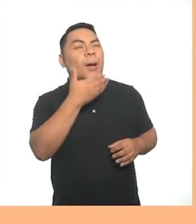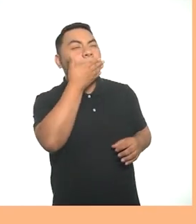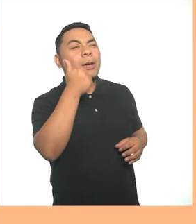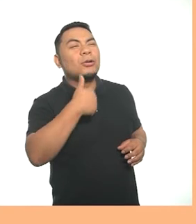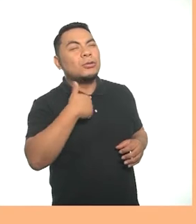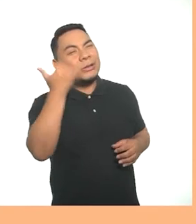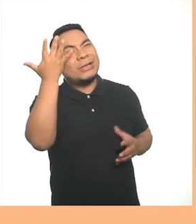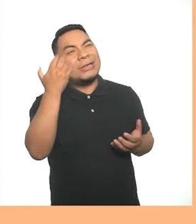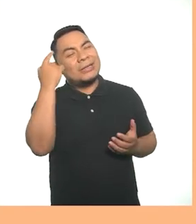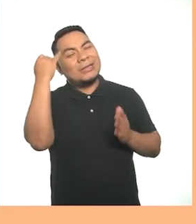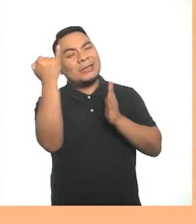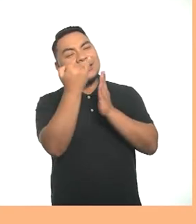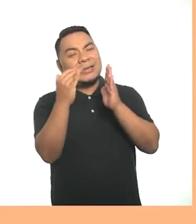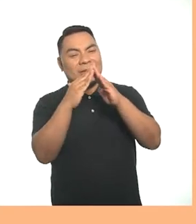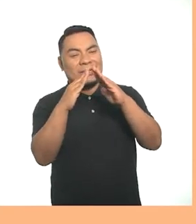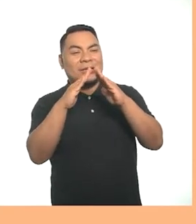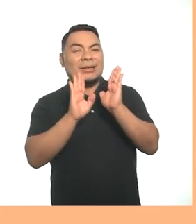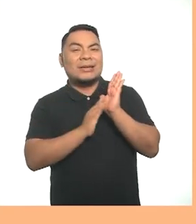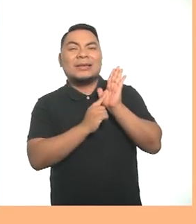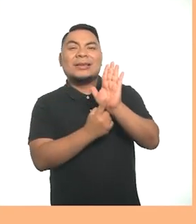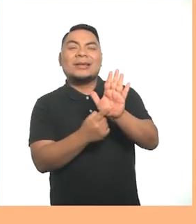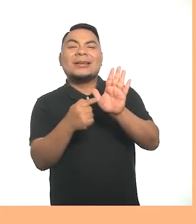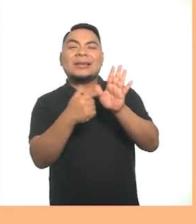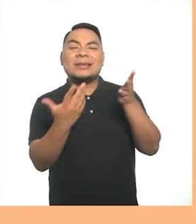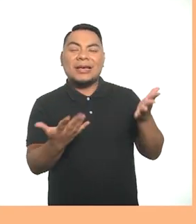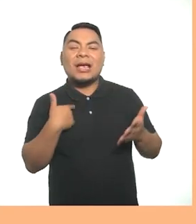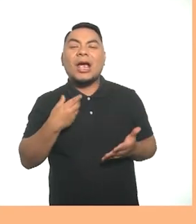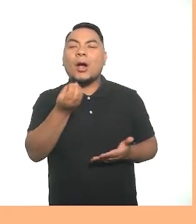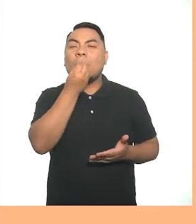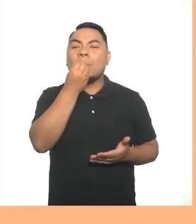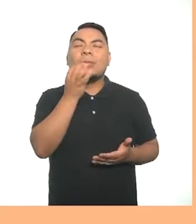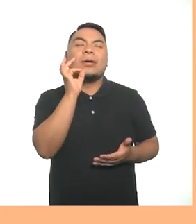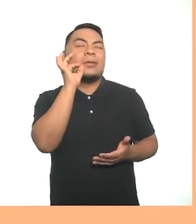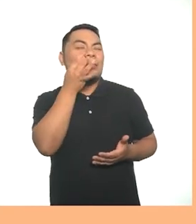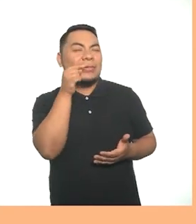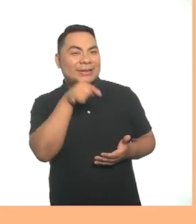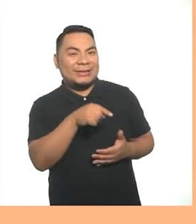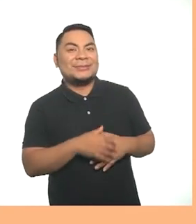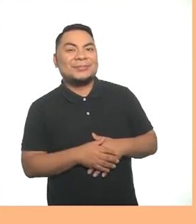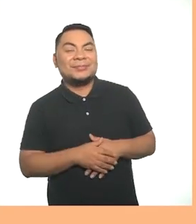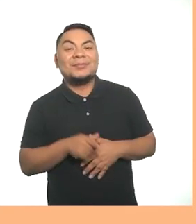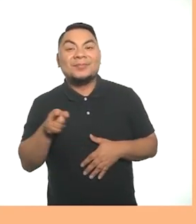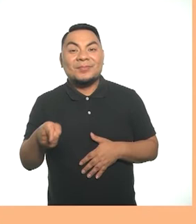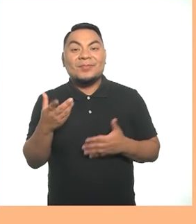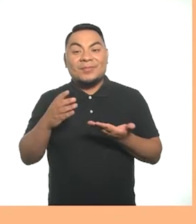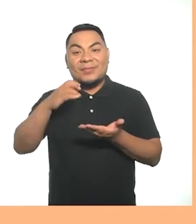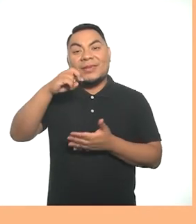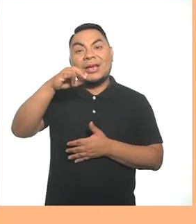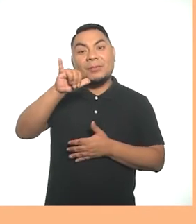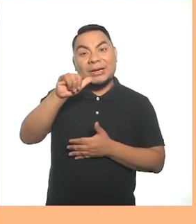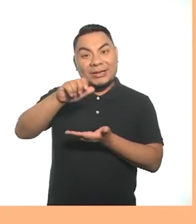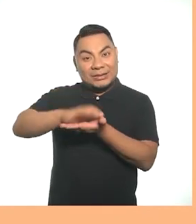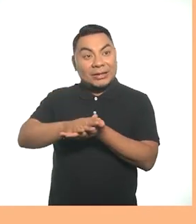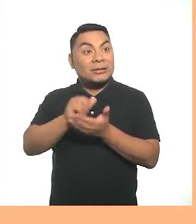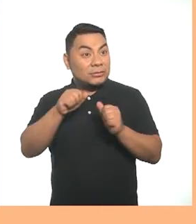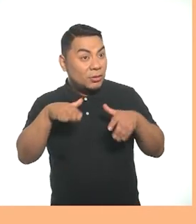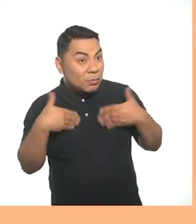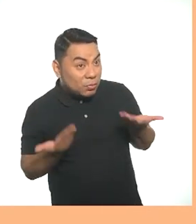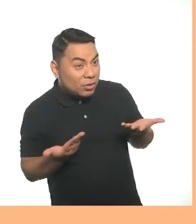prefiero hacer un retablo que muestre la elaboración de mi comida favorita, el pan. ¿Se